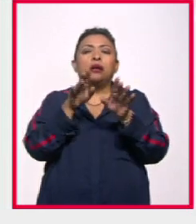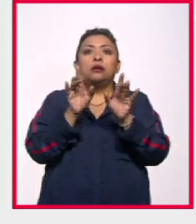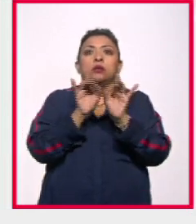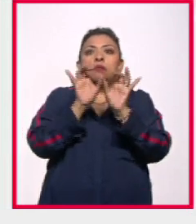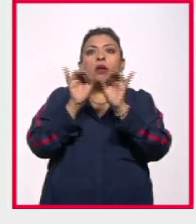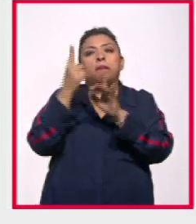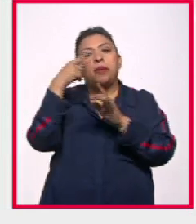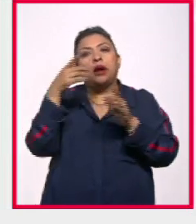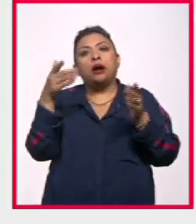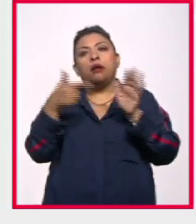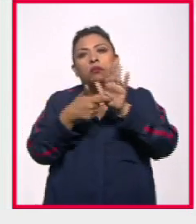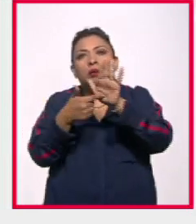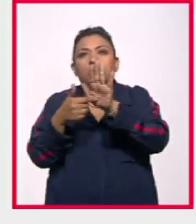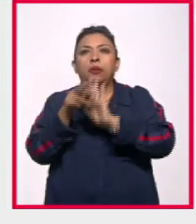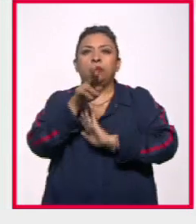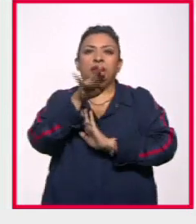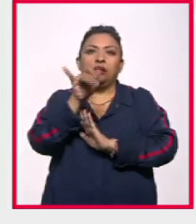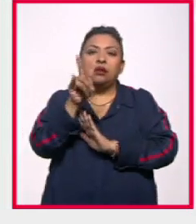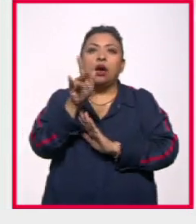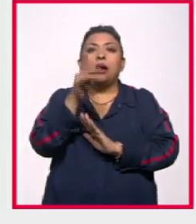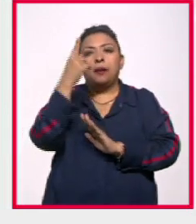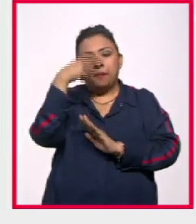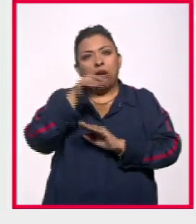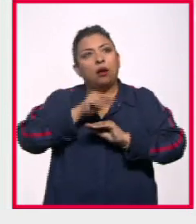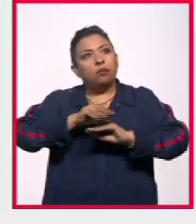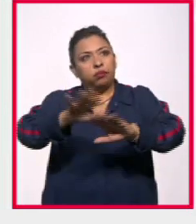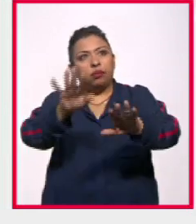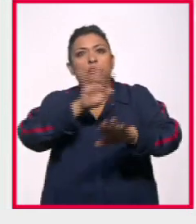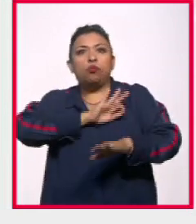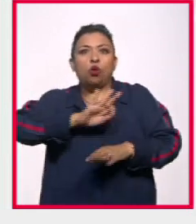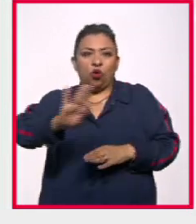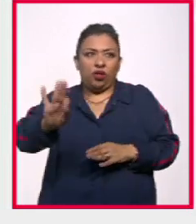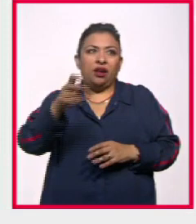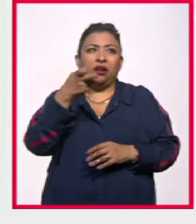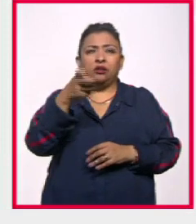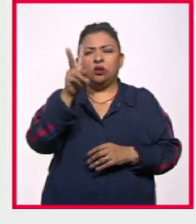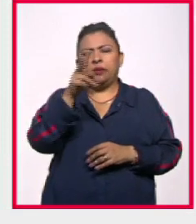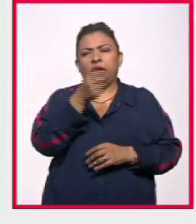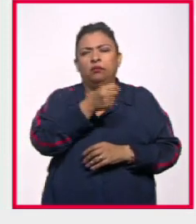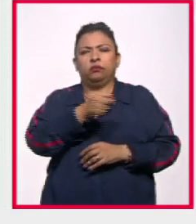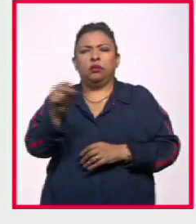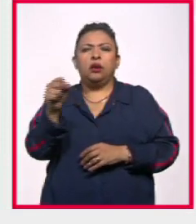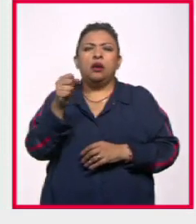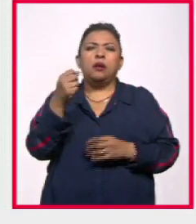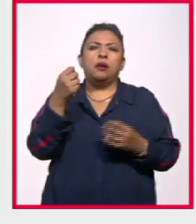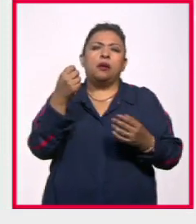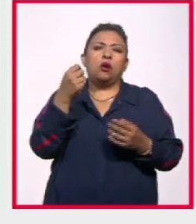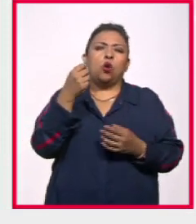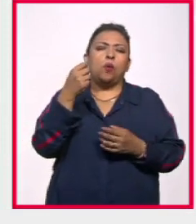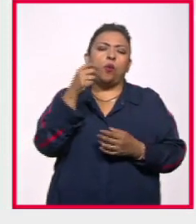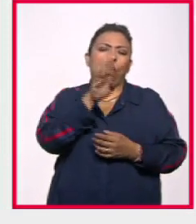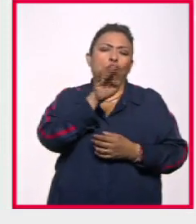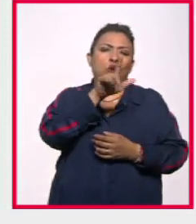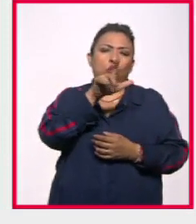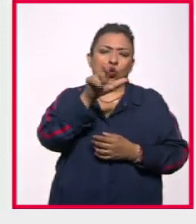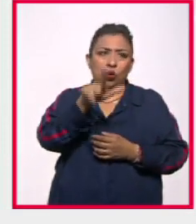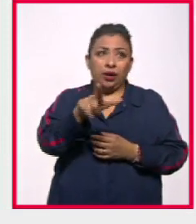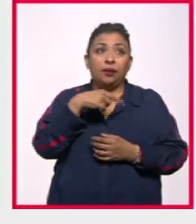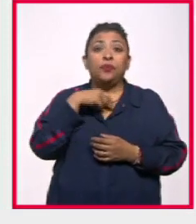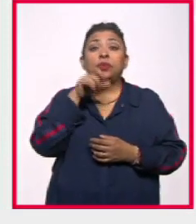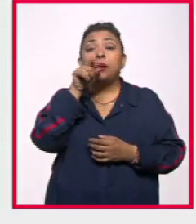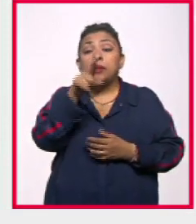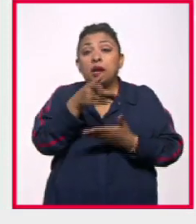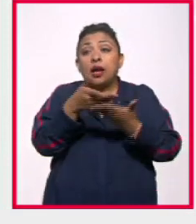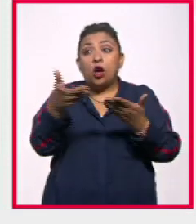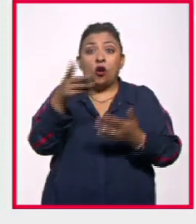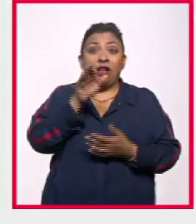presentar Viridiana y poderla exhibir, poderla tener en nuestras manos, esta obra maestra del maestro Buñuel, valga la redundancia. Y también,